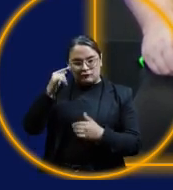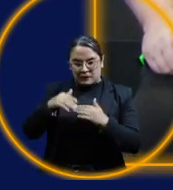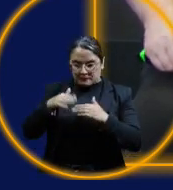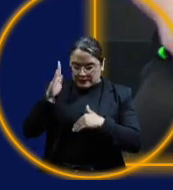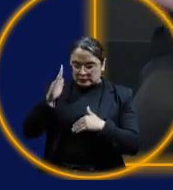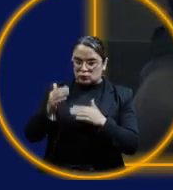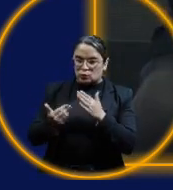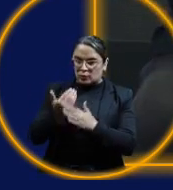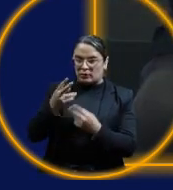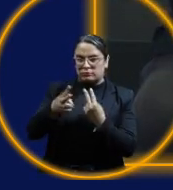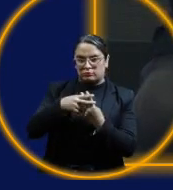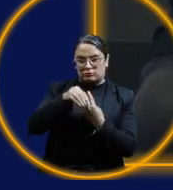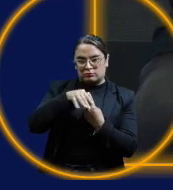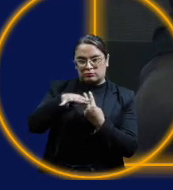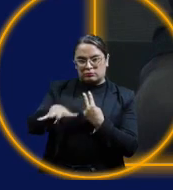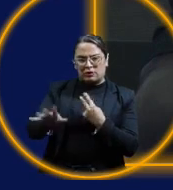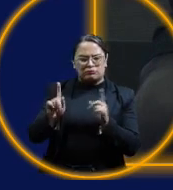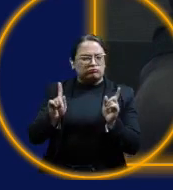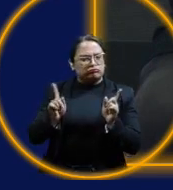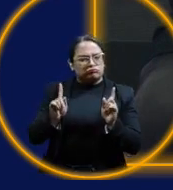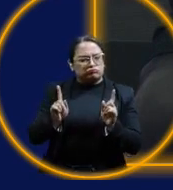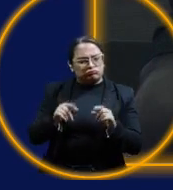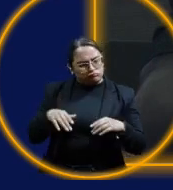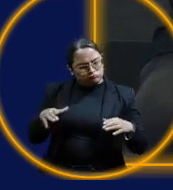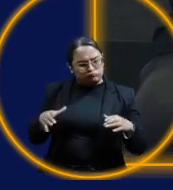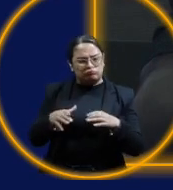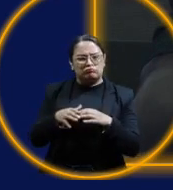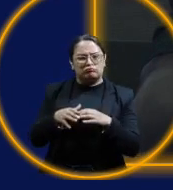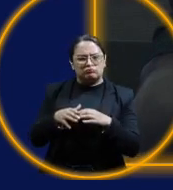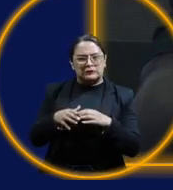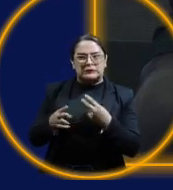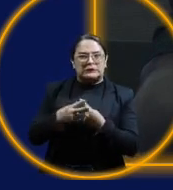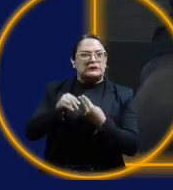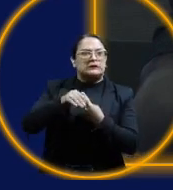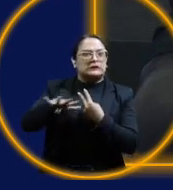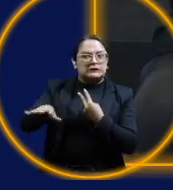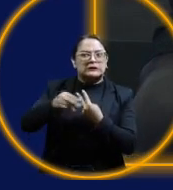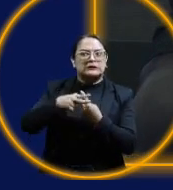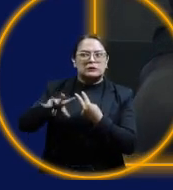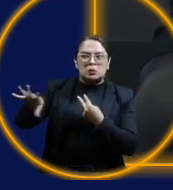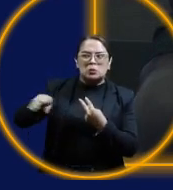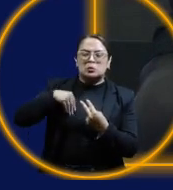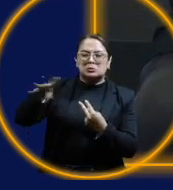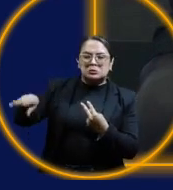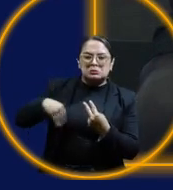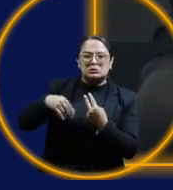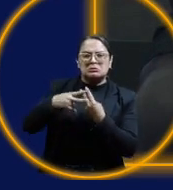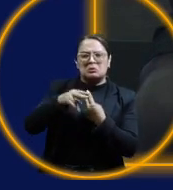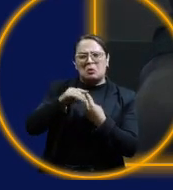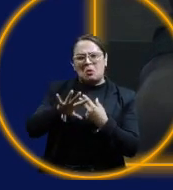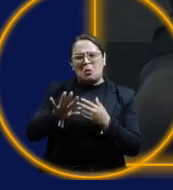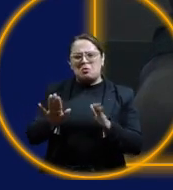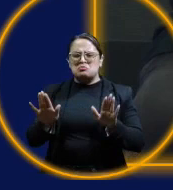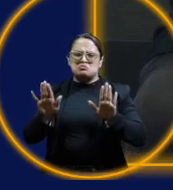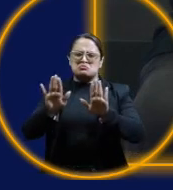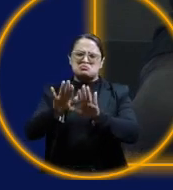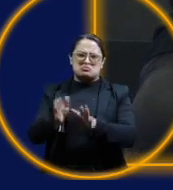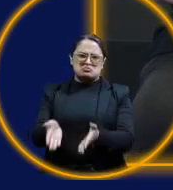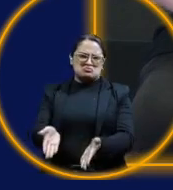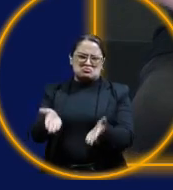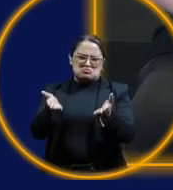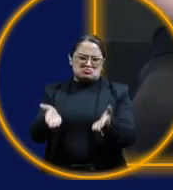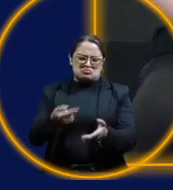la tendencia Así que en algún punto uno quiere estar siempre estar a la cresta de la ola de las tendencias o detrás después que pase la